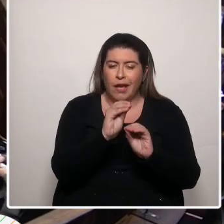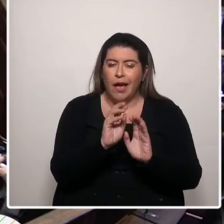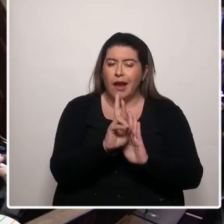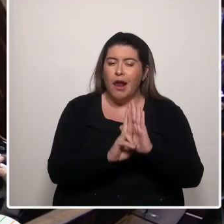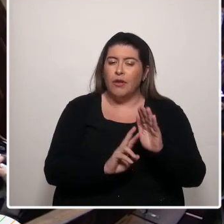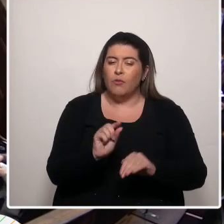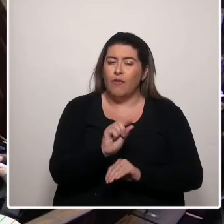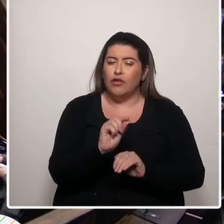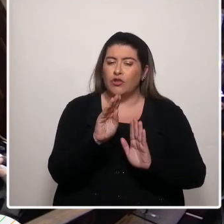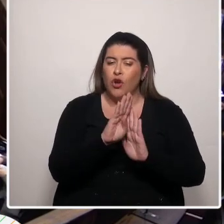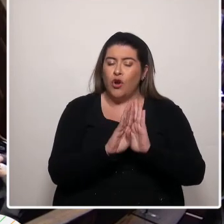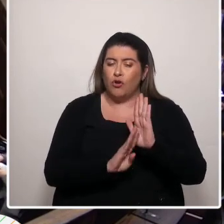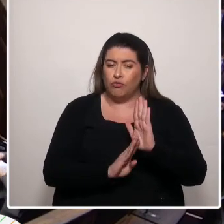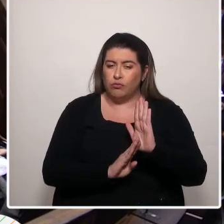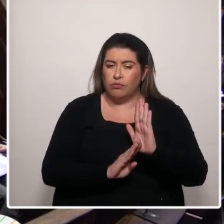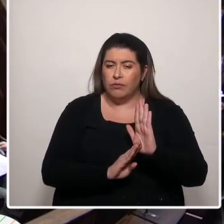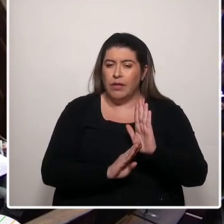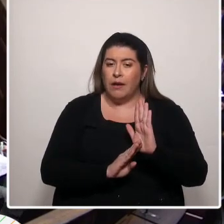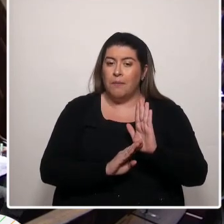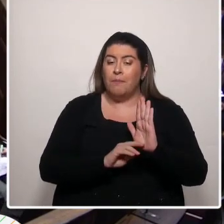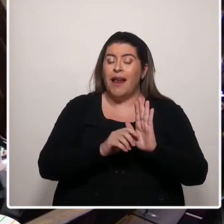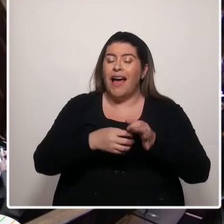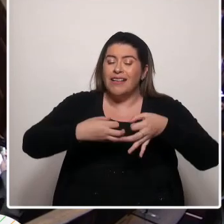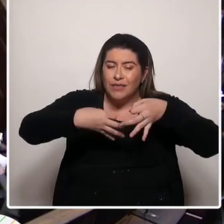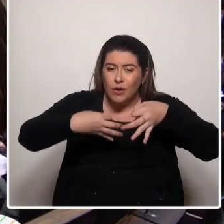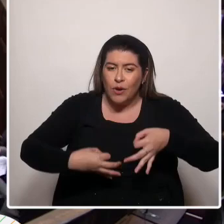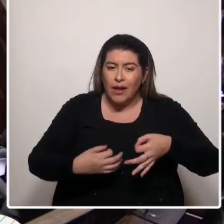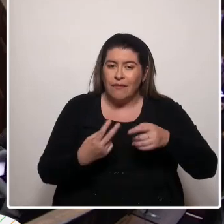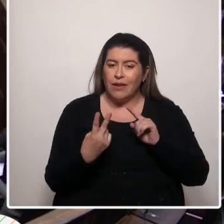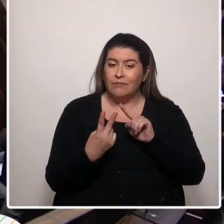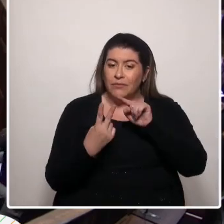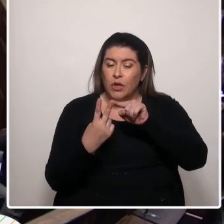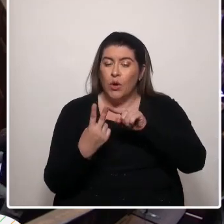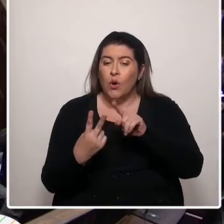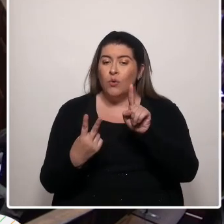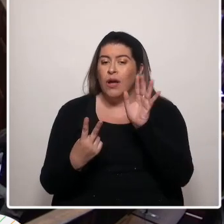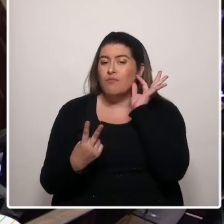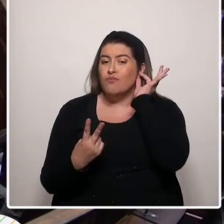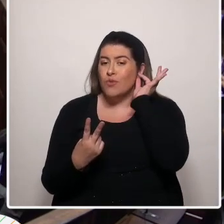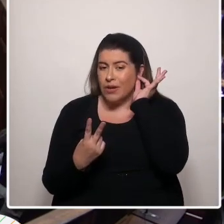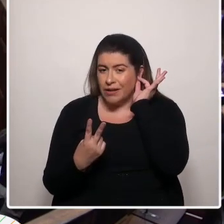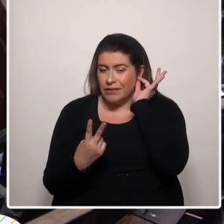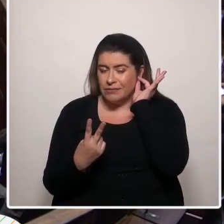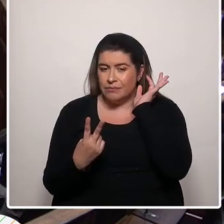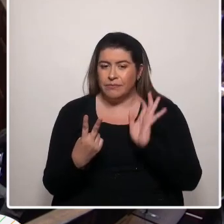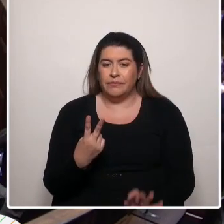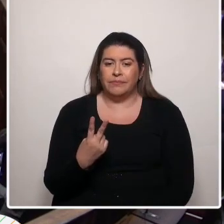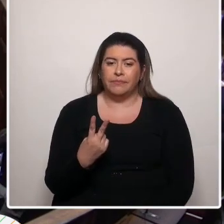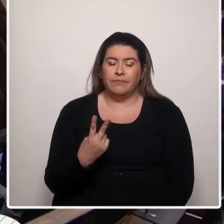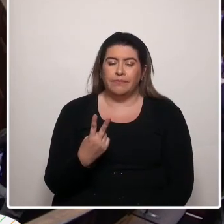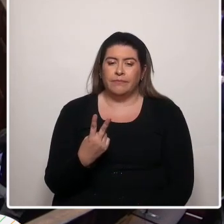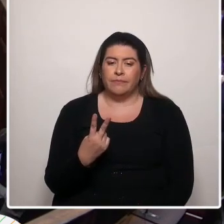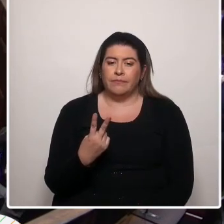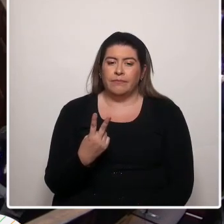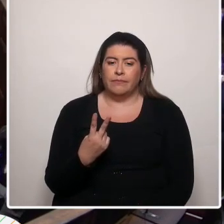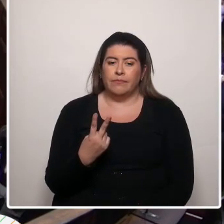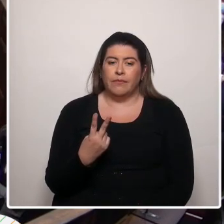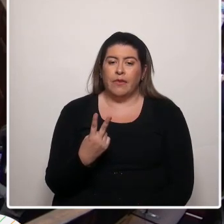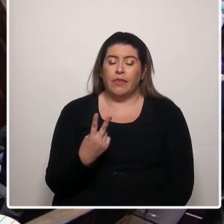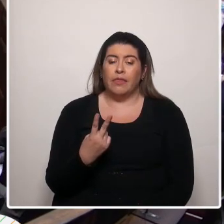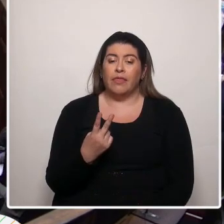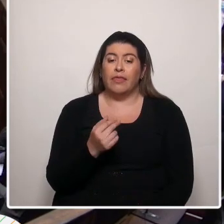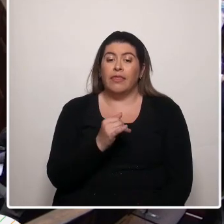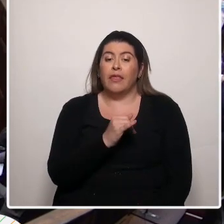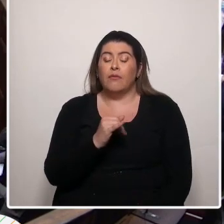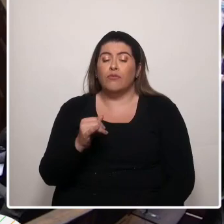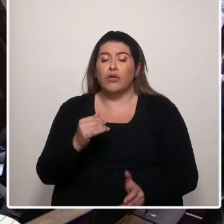de asegurar que siempre haya una mujer. Luego, la forma de votar